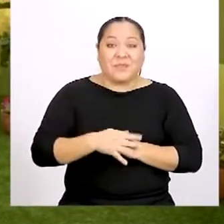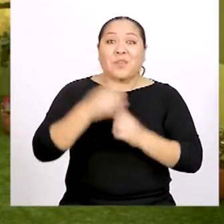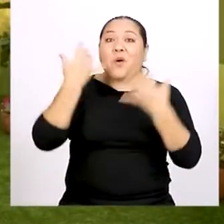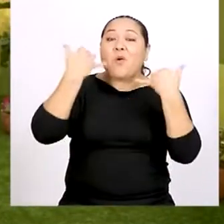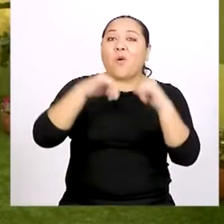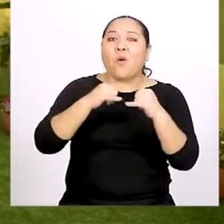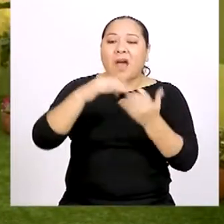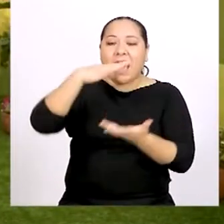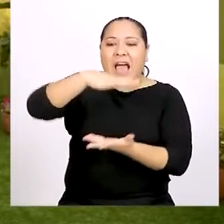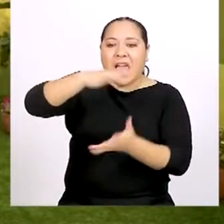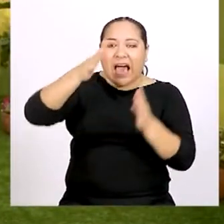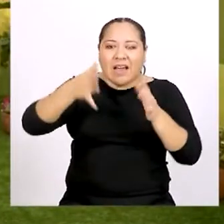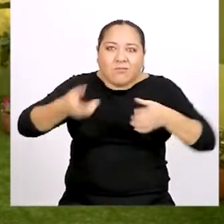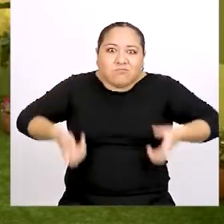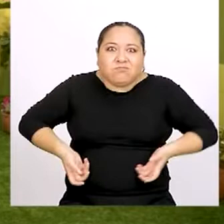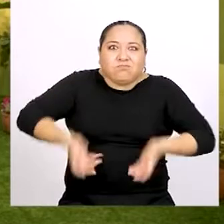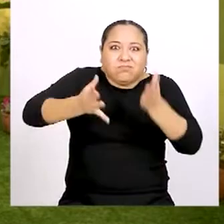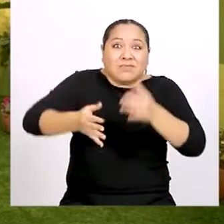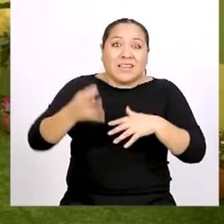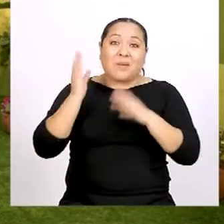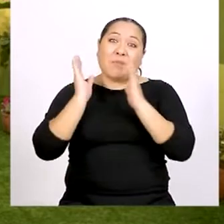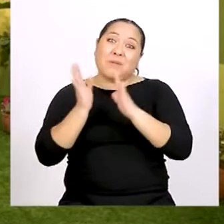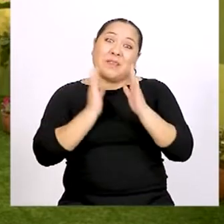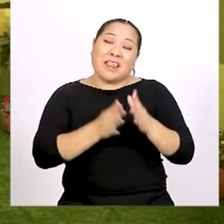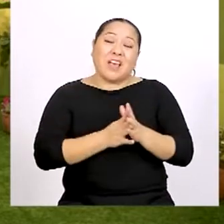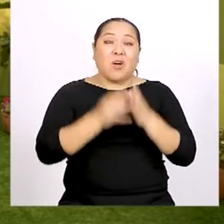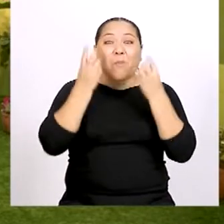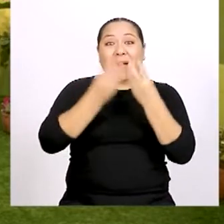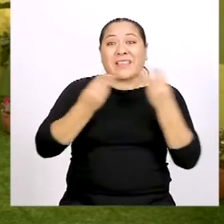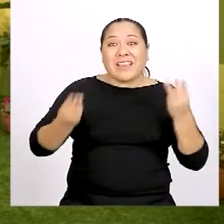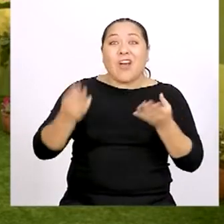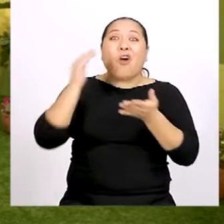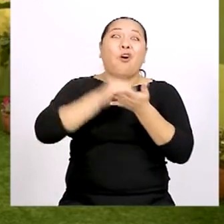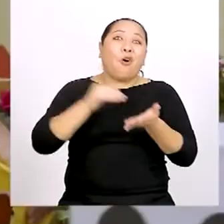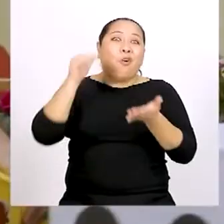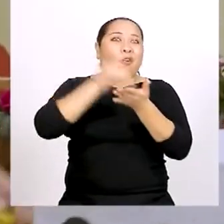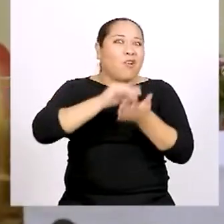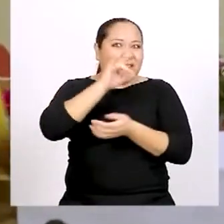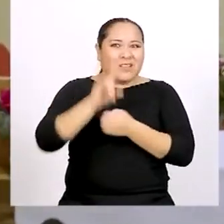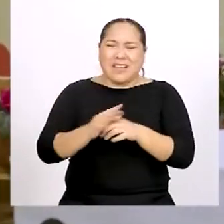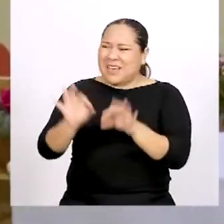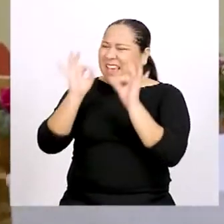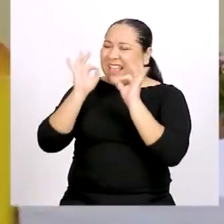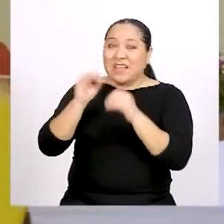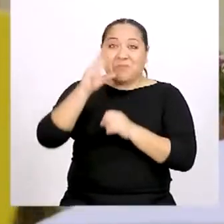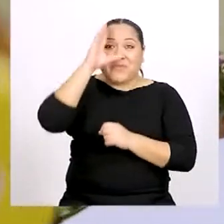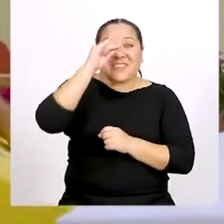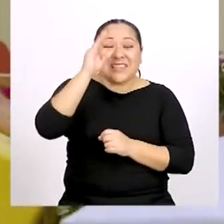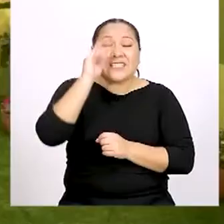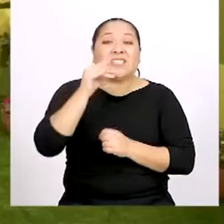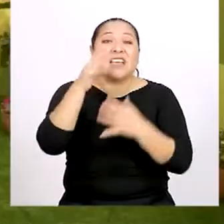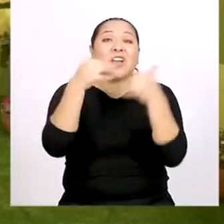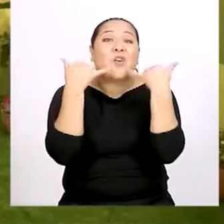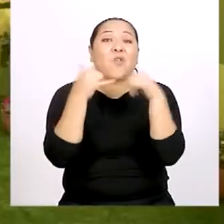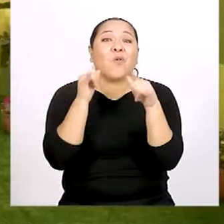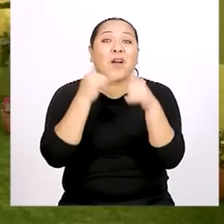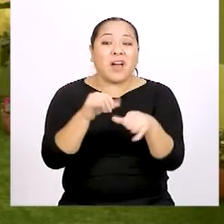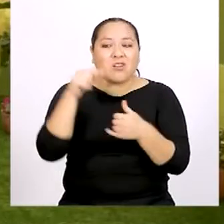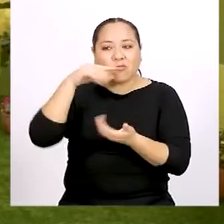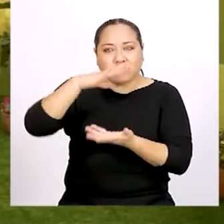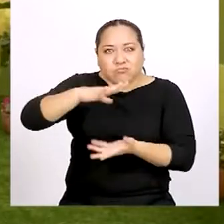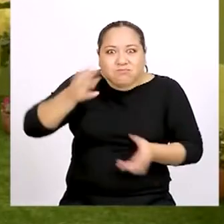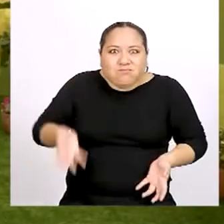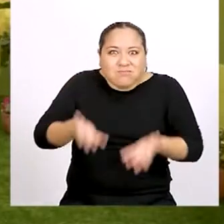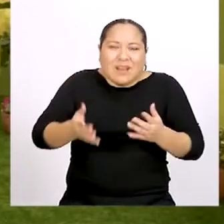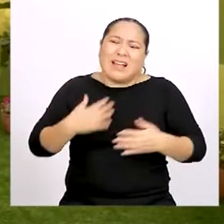Mira, Héctor. Podemos jugar con estos dados del movimiento que hicimos con material de reuso. ¡Genial! Niñas y niños, el